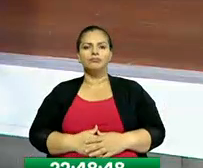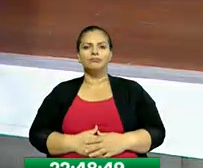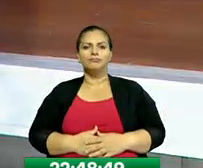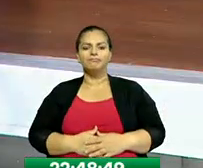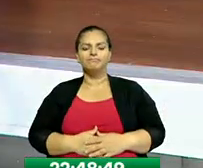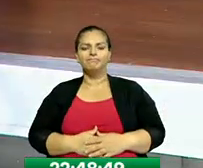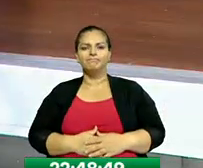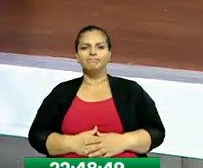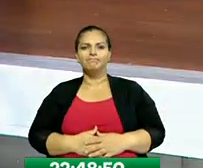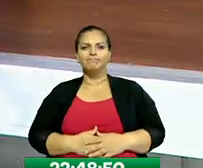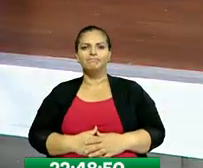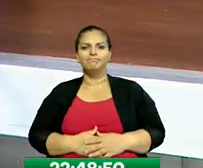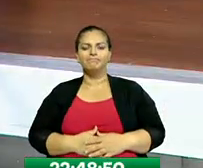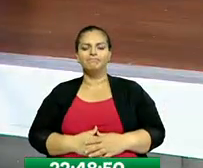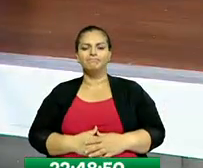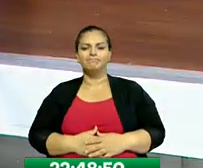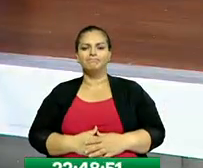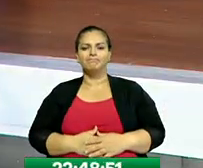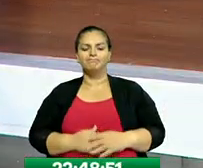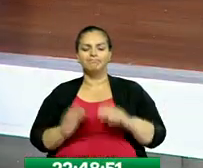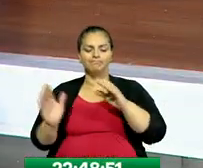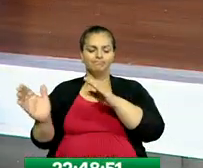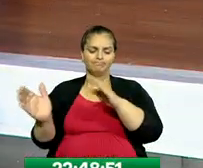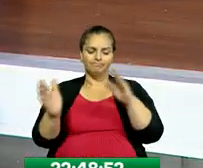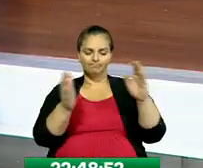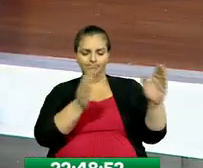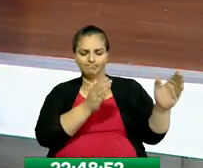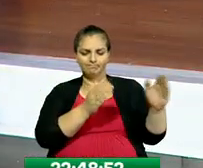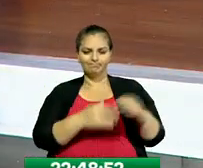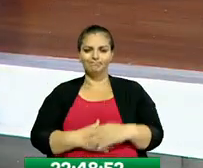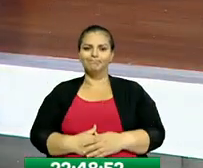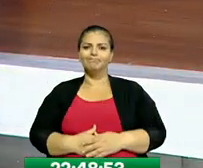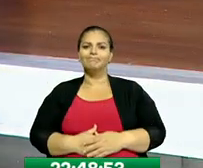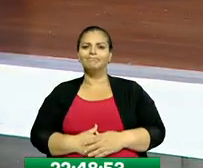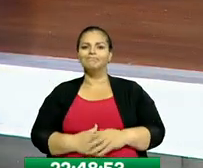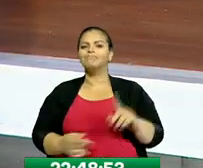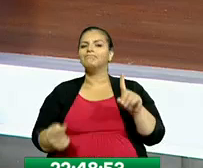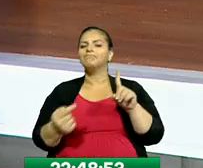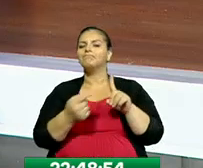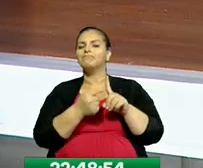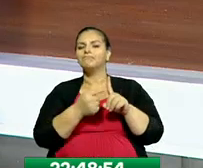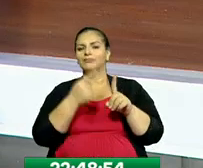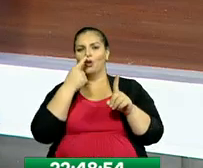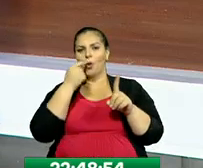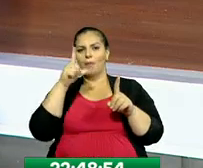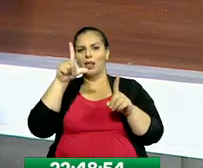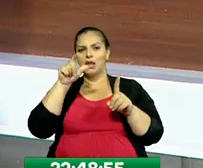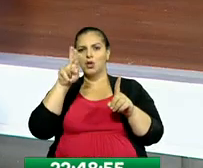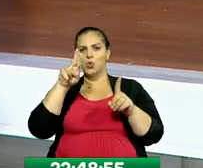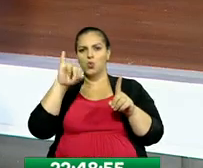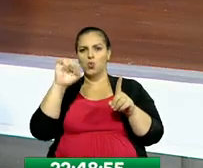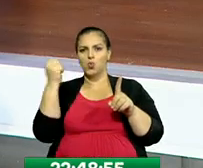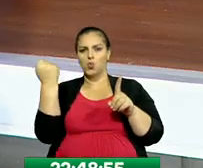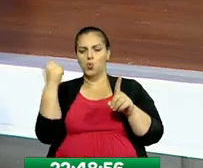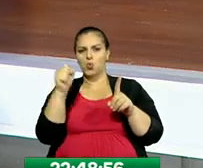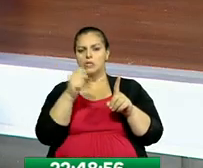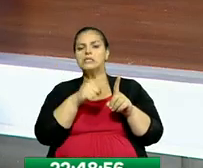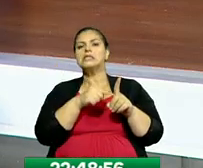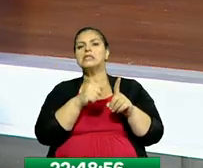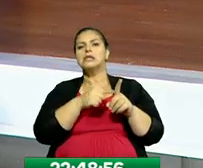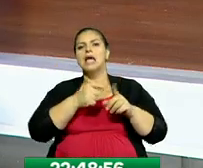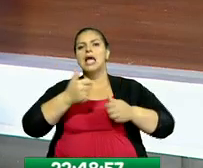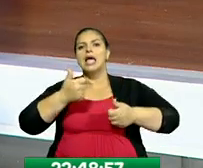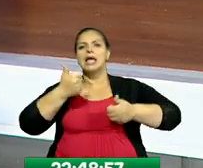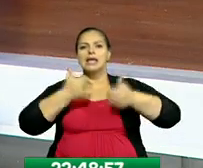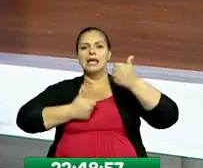A continuación les presentamos a otro candidato a la prefectura del Guayas. Se trata de Luis Alvarado. Luis Alvarado Buenaño